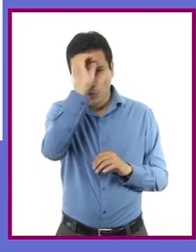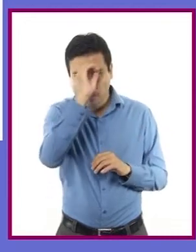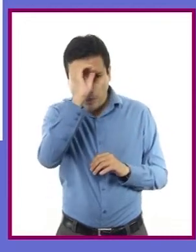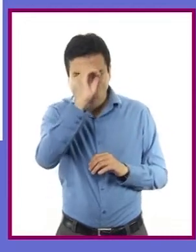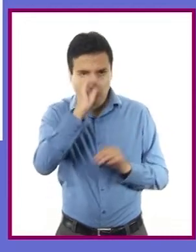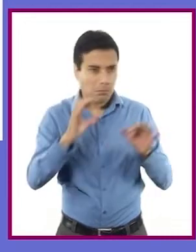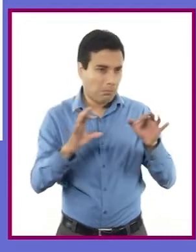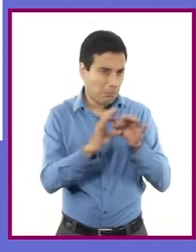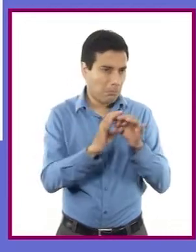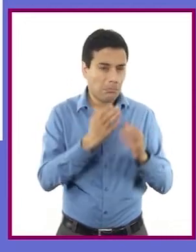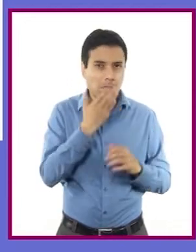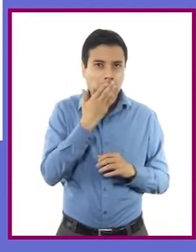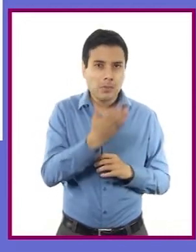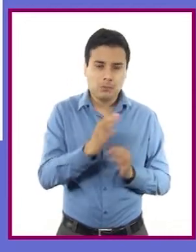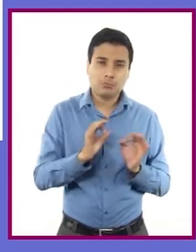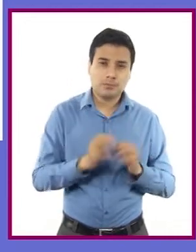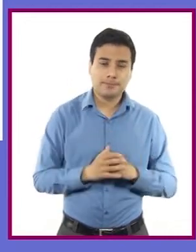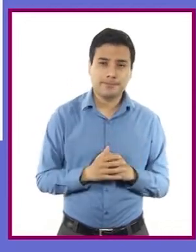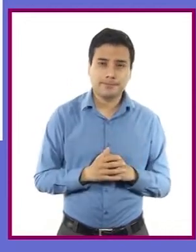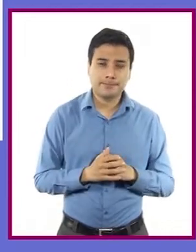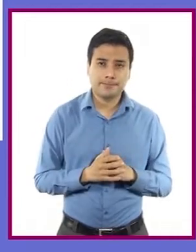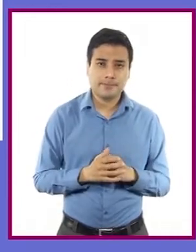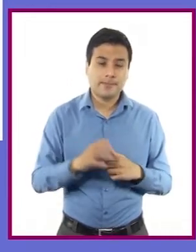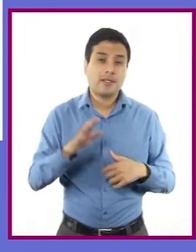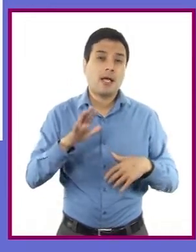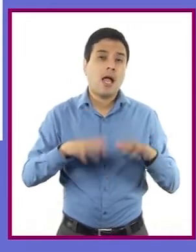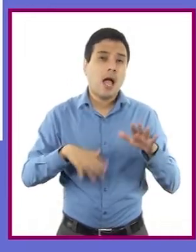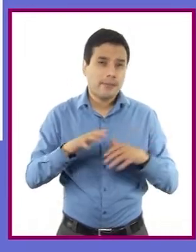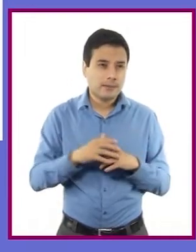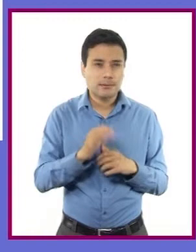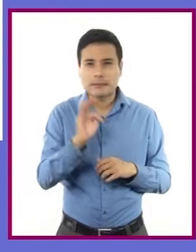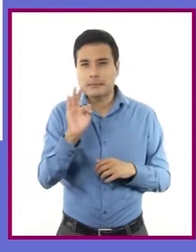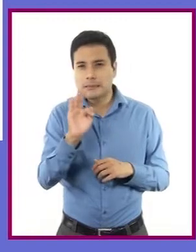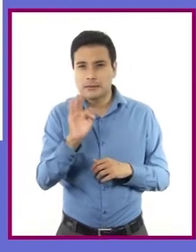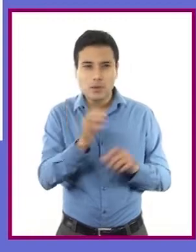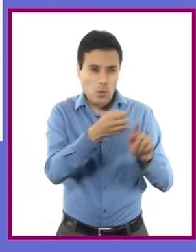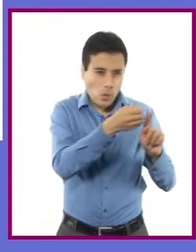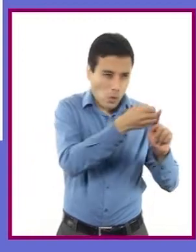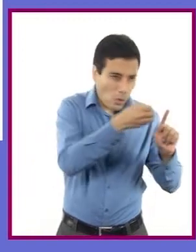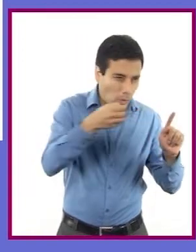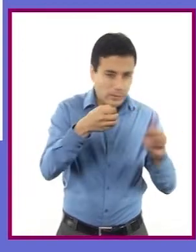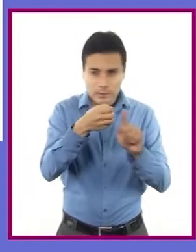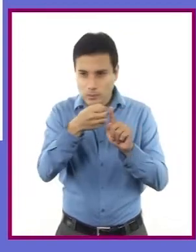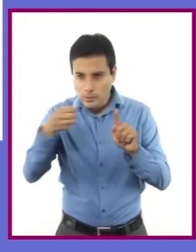determinado fenómeno. Incluso pueden tener una estructura idéntica o parecida.